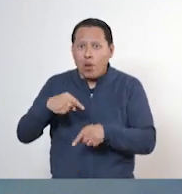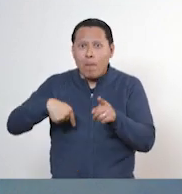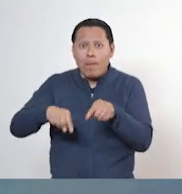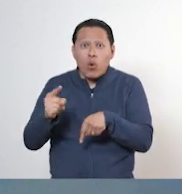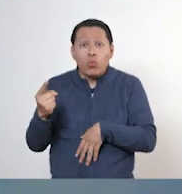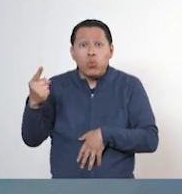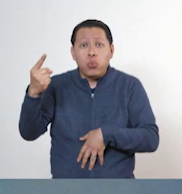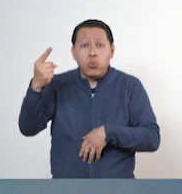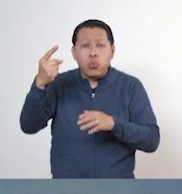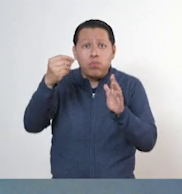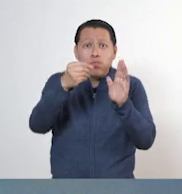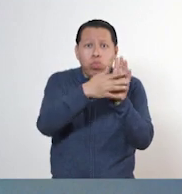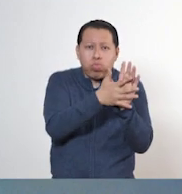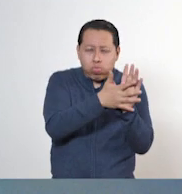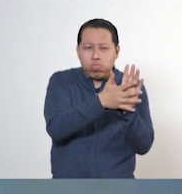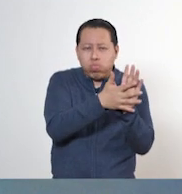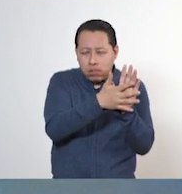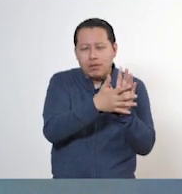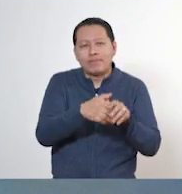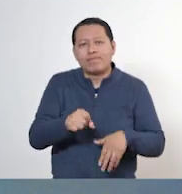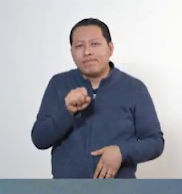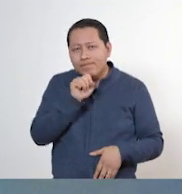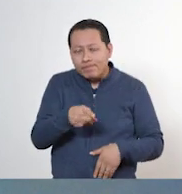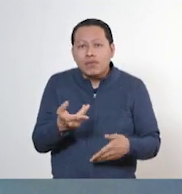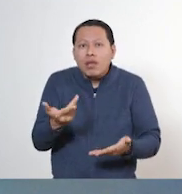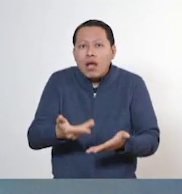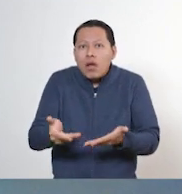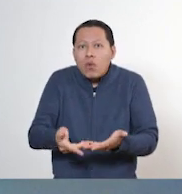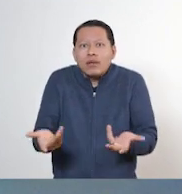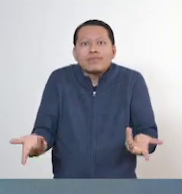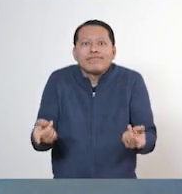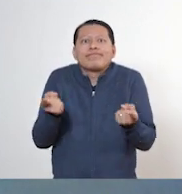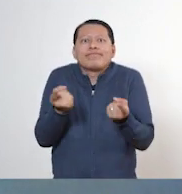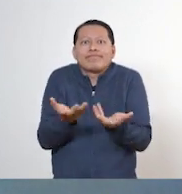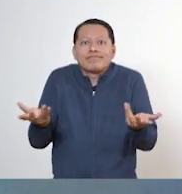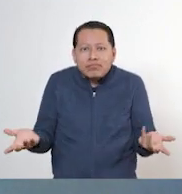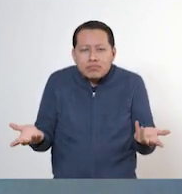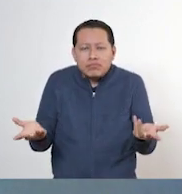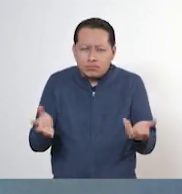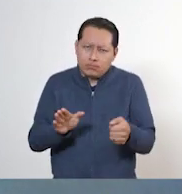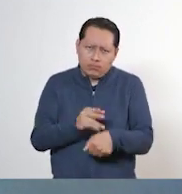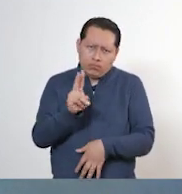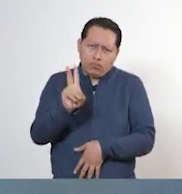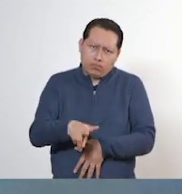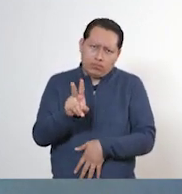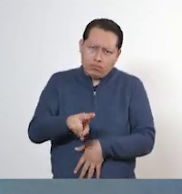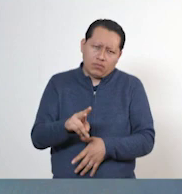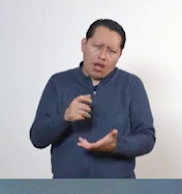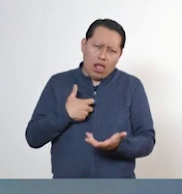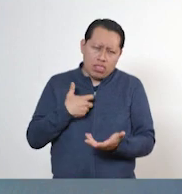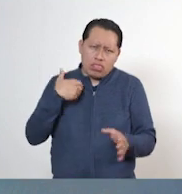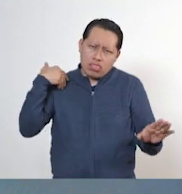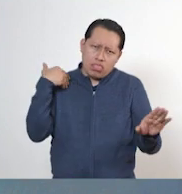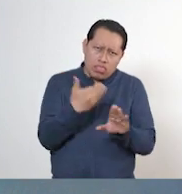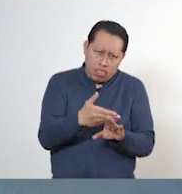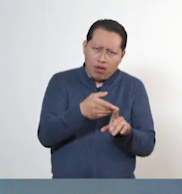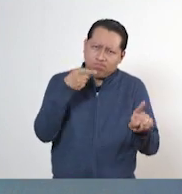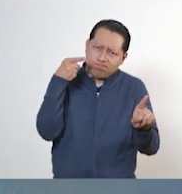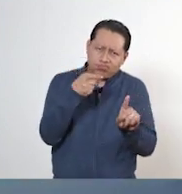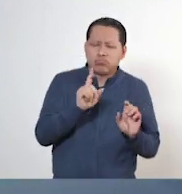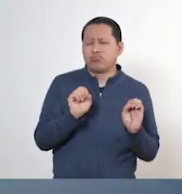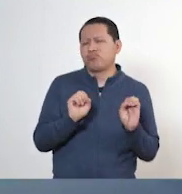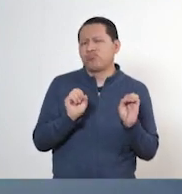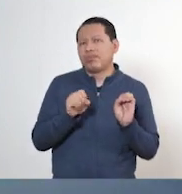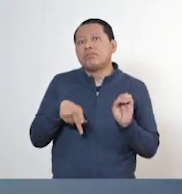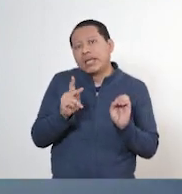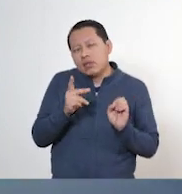balonazo ensuciándolo todo. ¿Y ahora qué puede hacer? Porque digo, francamente no fue adrede, pero sin embargo se tiene que hacer